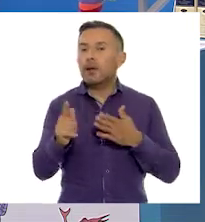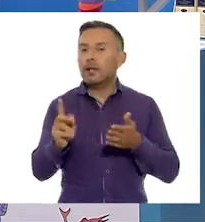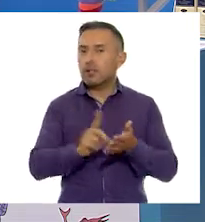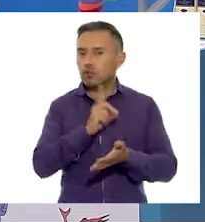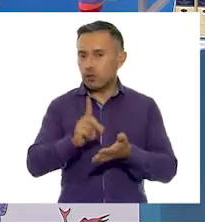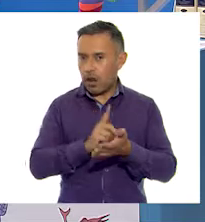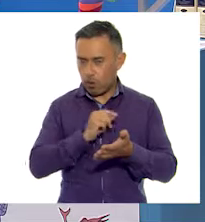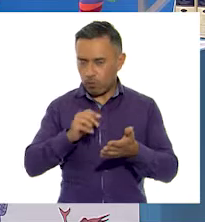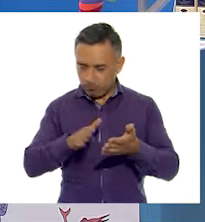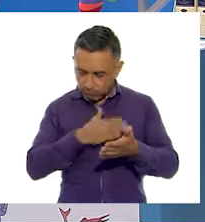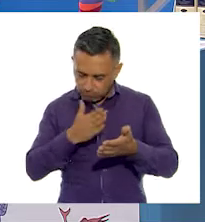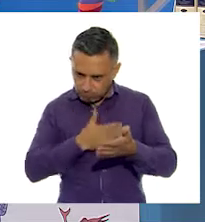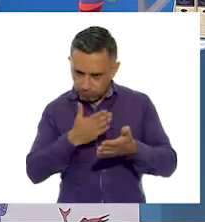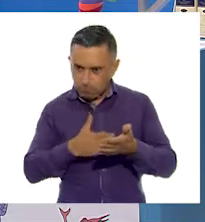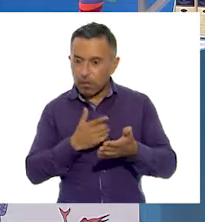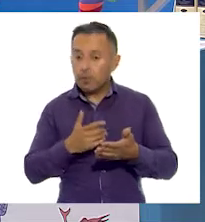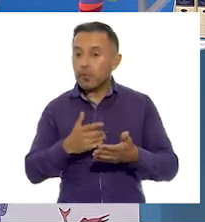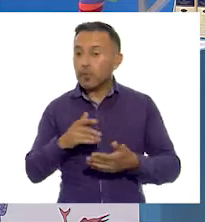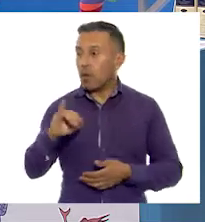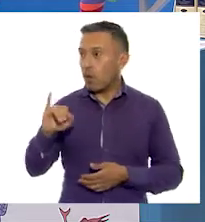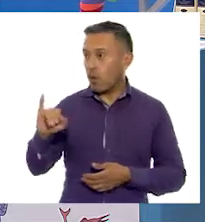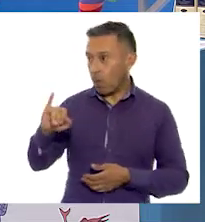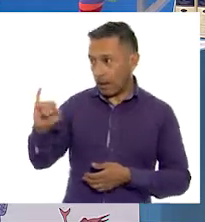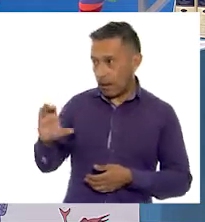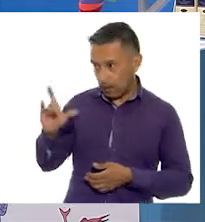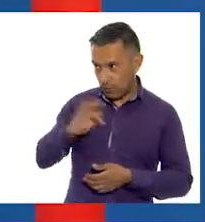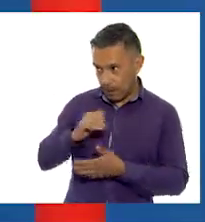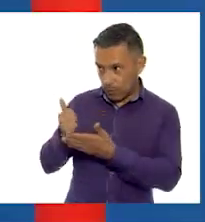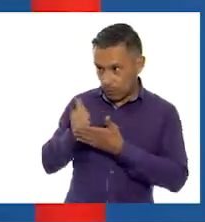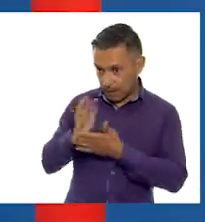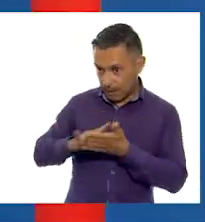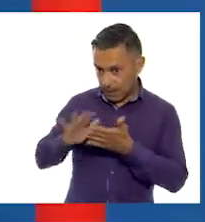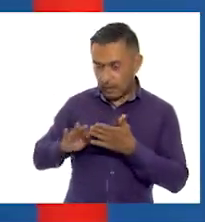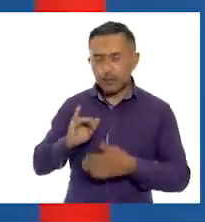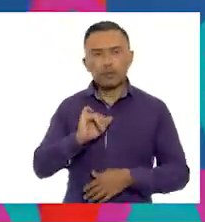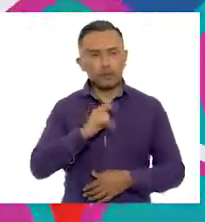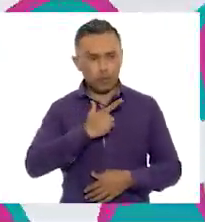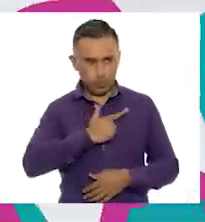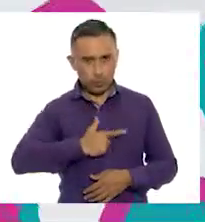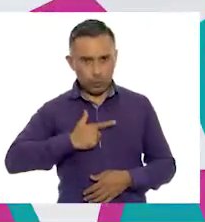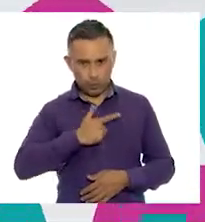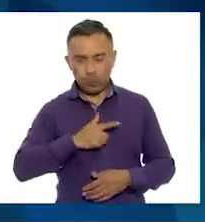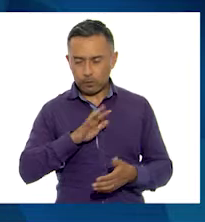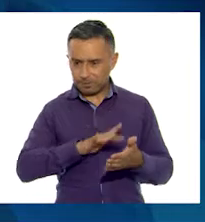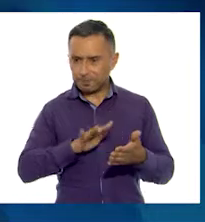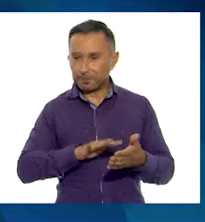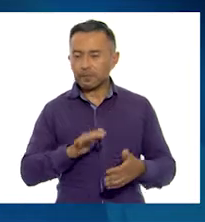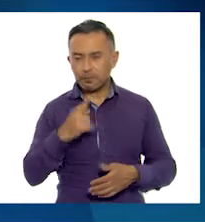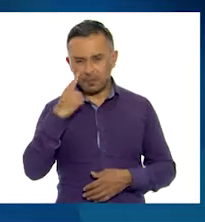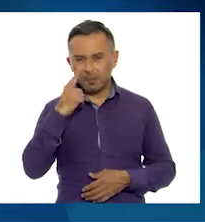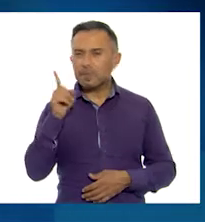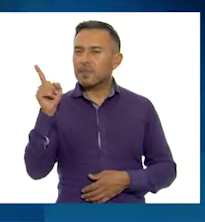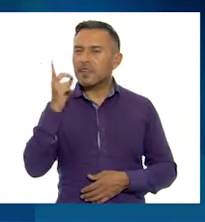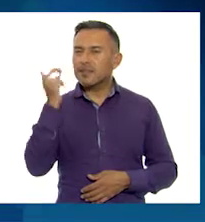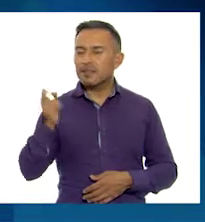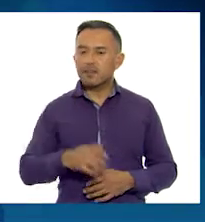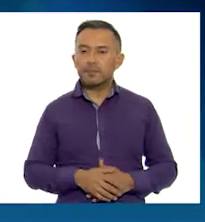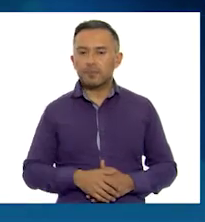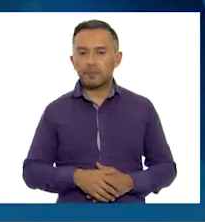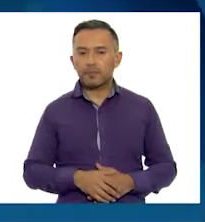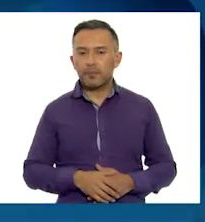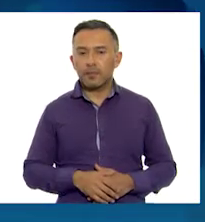sí, Juan, ¿nos ayudas a leer, por favor? Claro que sí, maestro, con todo gusto. Dice, muy bien. La entrada